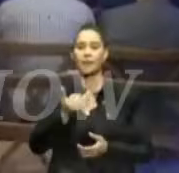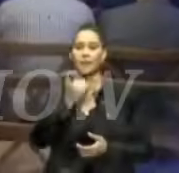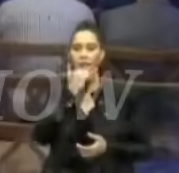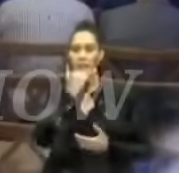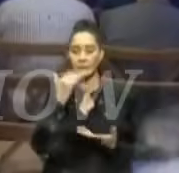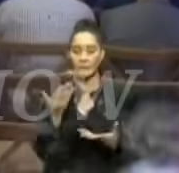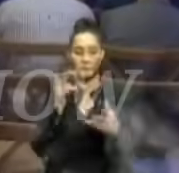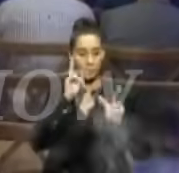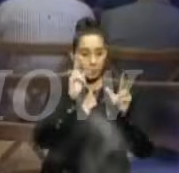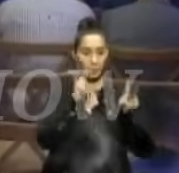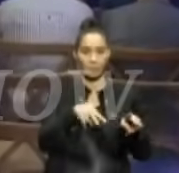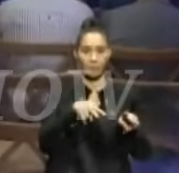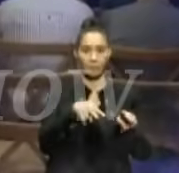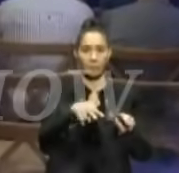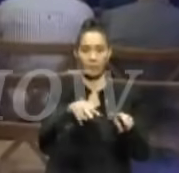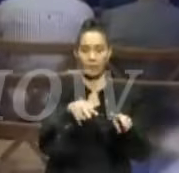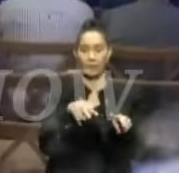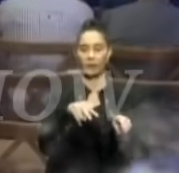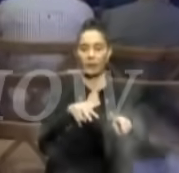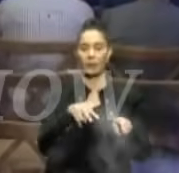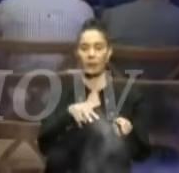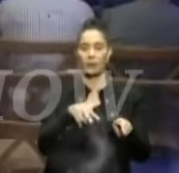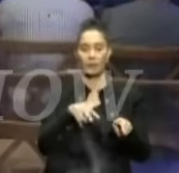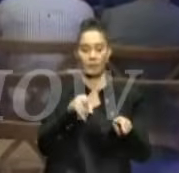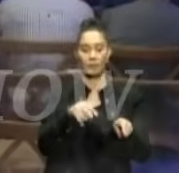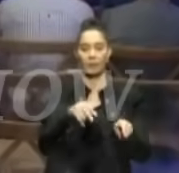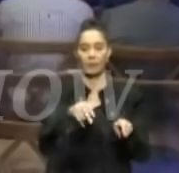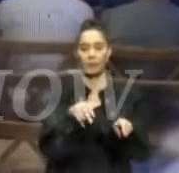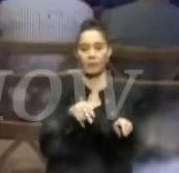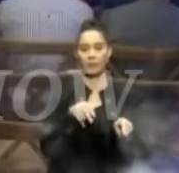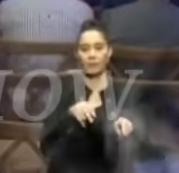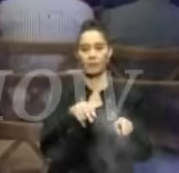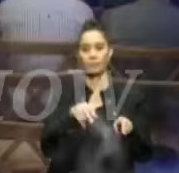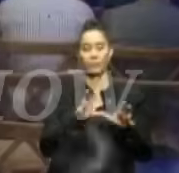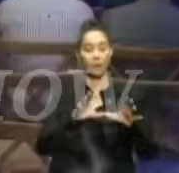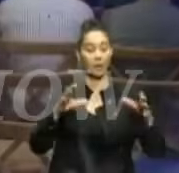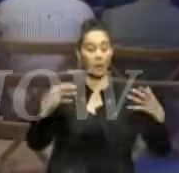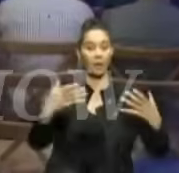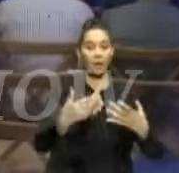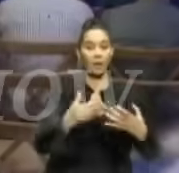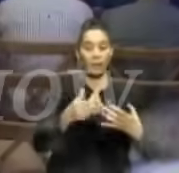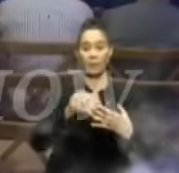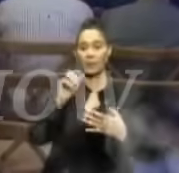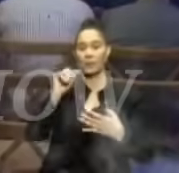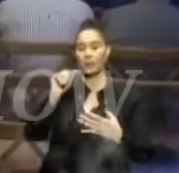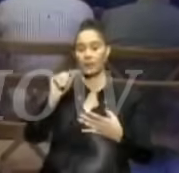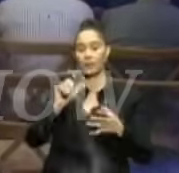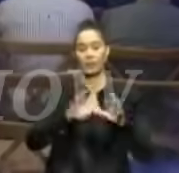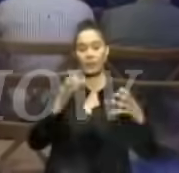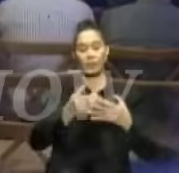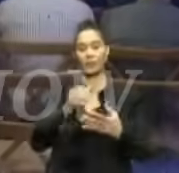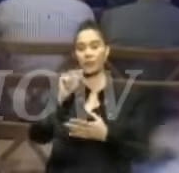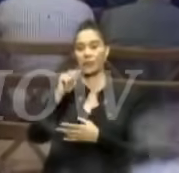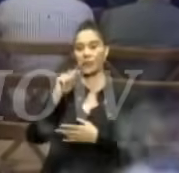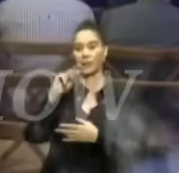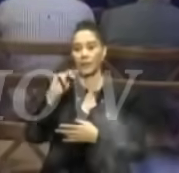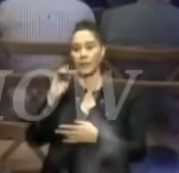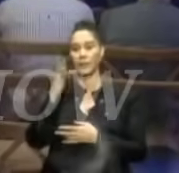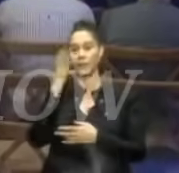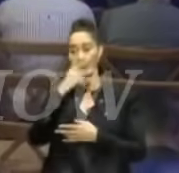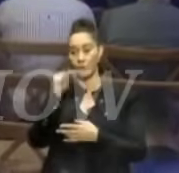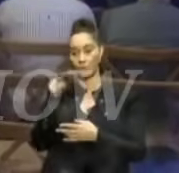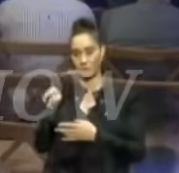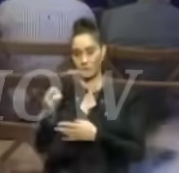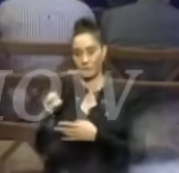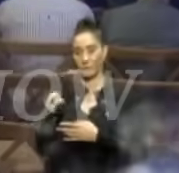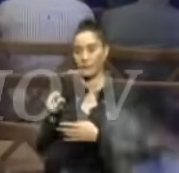sucede que no hay con la excepción de la presa de de artibonito esa